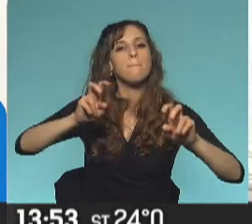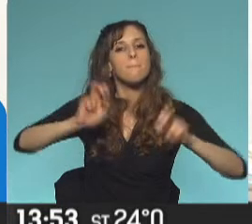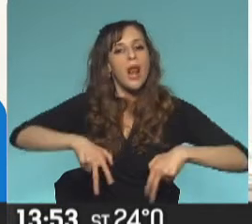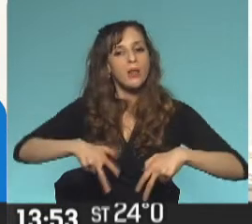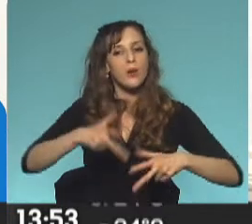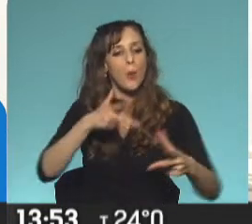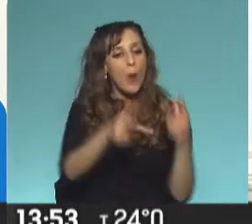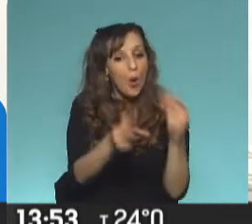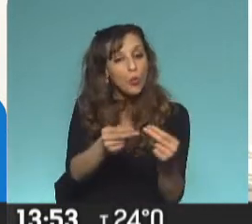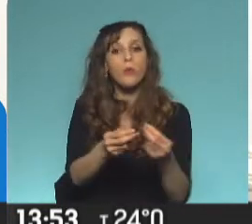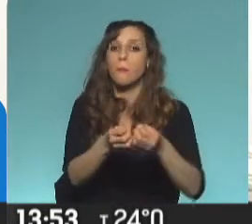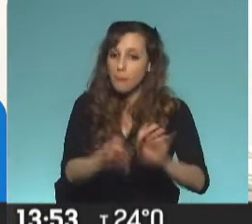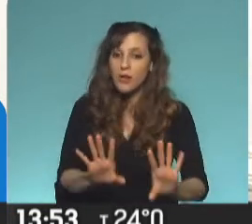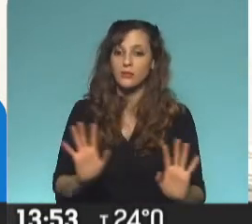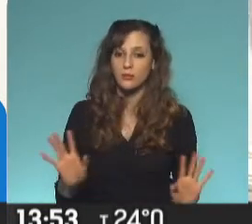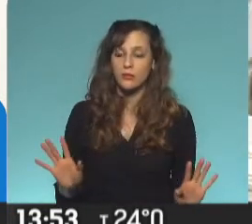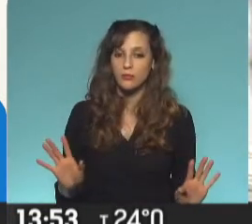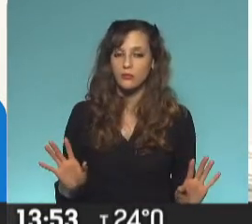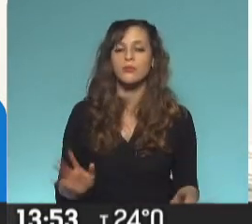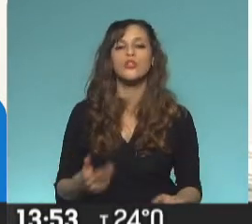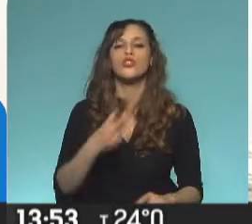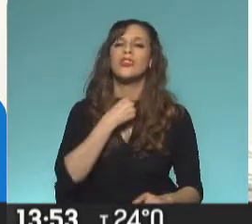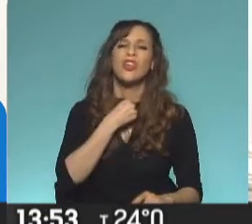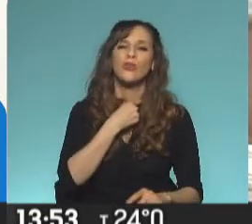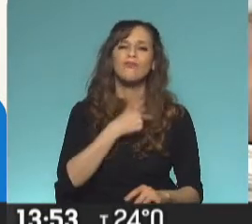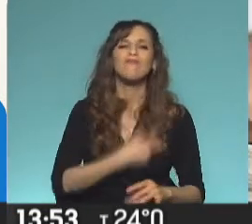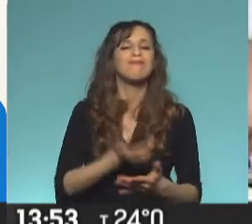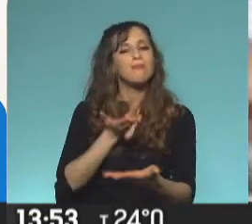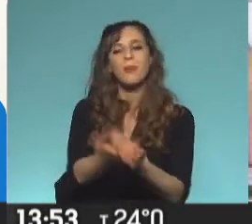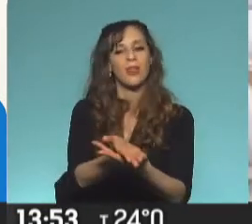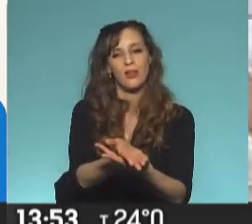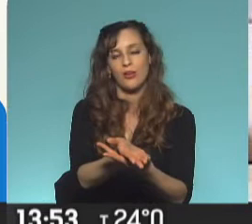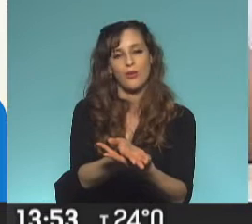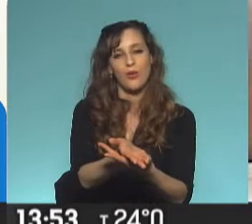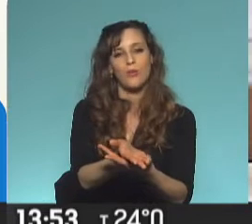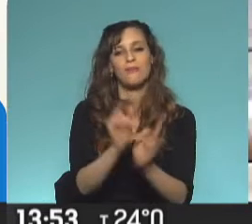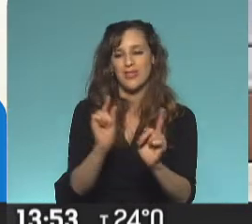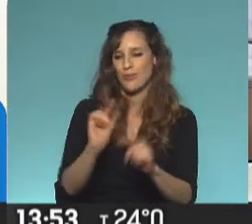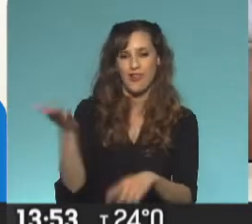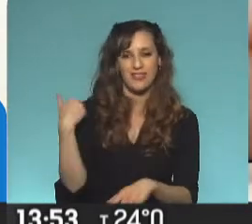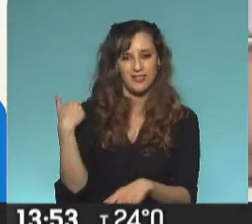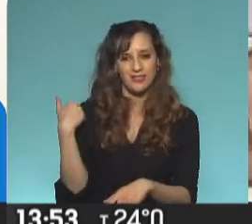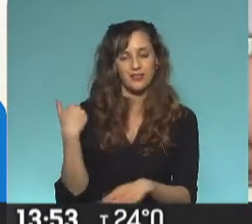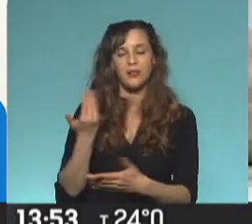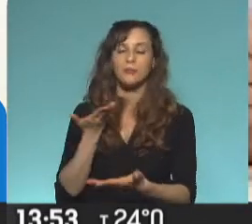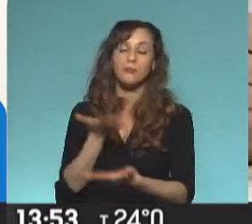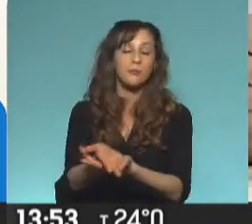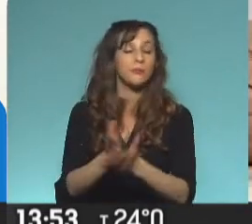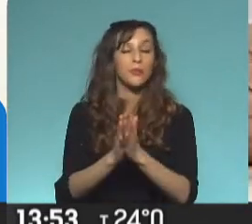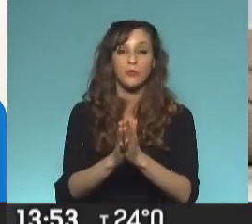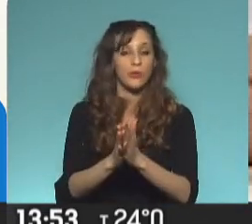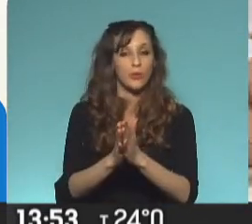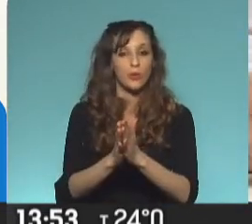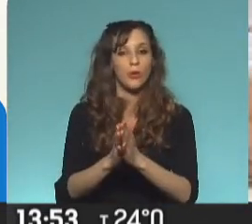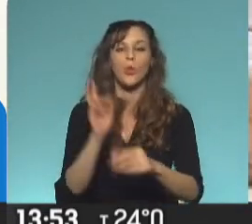en marcha que quiero hacer el pedido y reformular el pedido que hacía recién sería así a